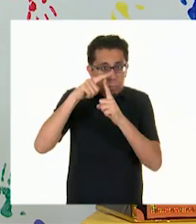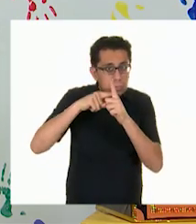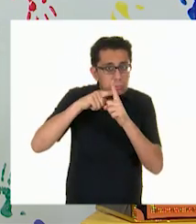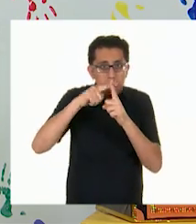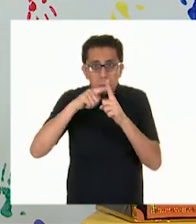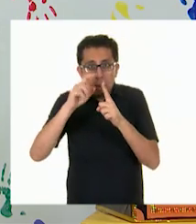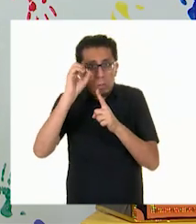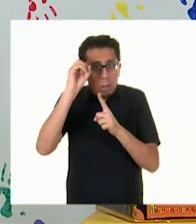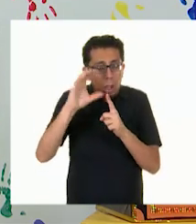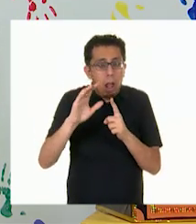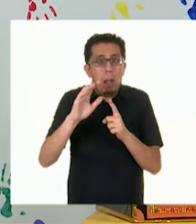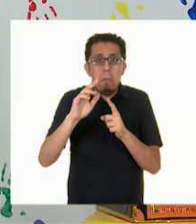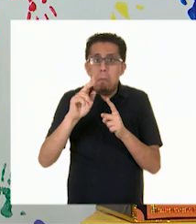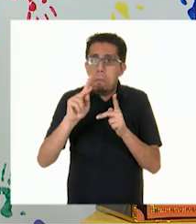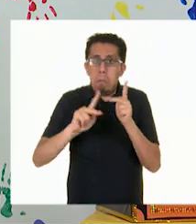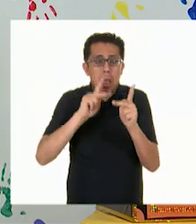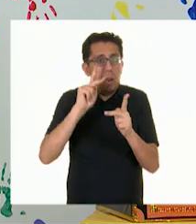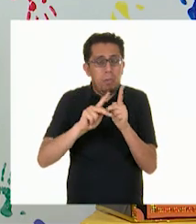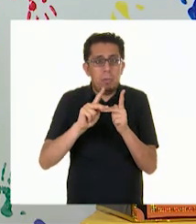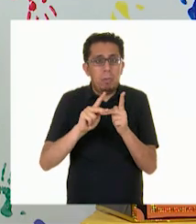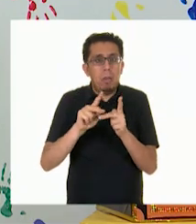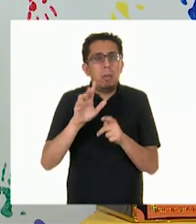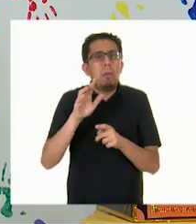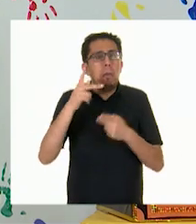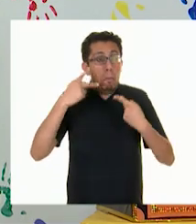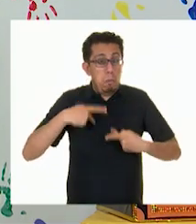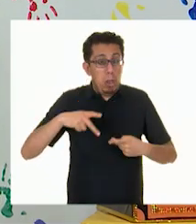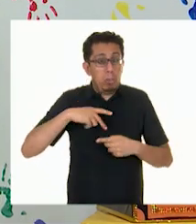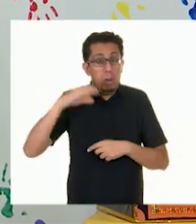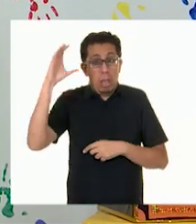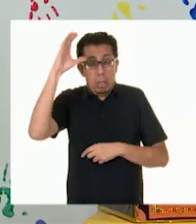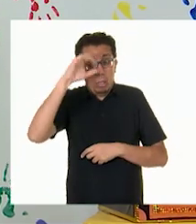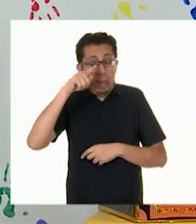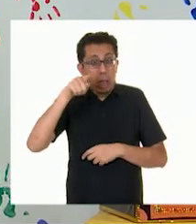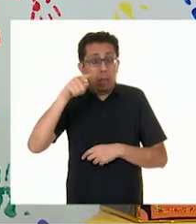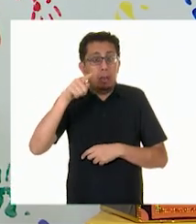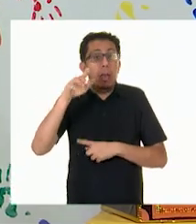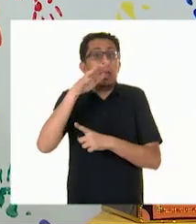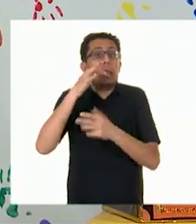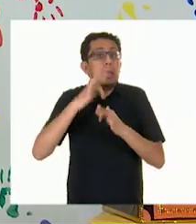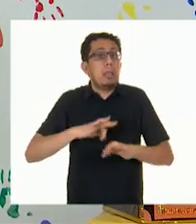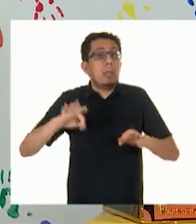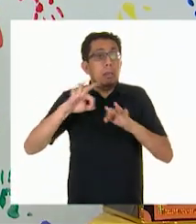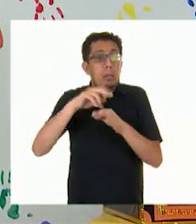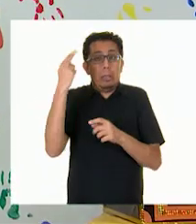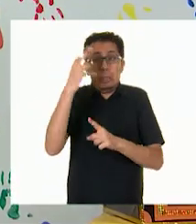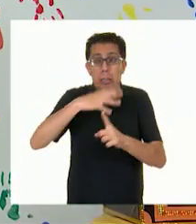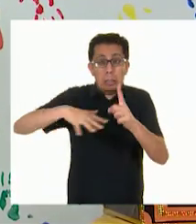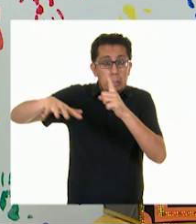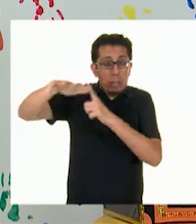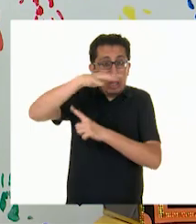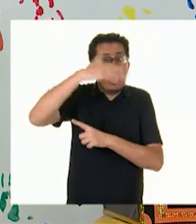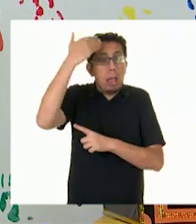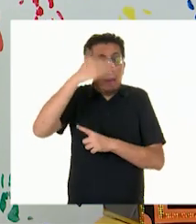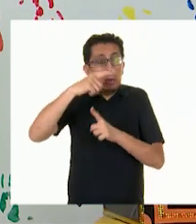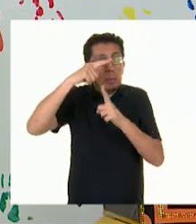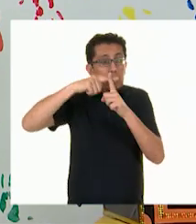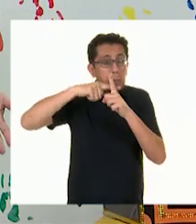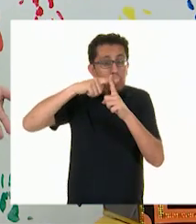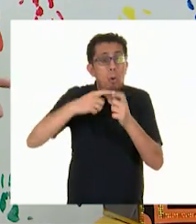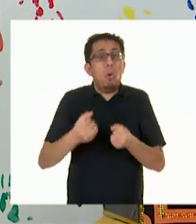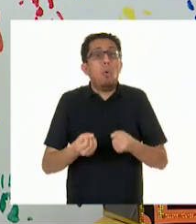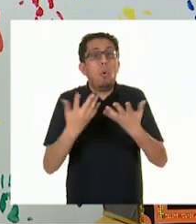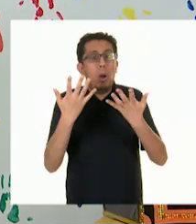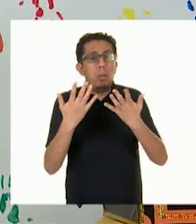los científicos es importante estar monitoreando la temperatura. Si no, no sabríamos cuál sería nuestra temperatura máxima en el ambiente